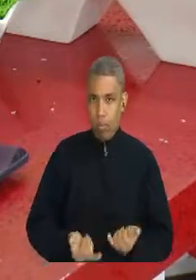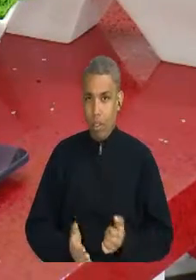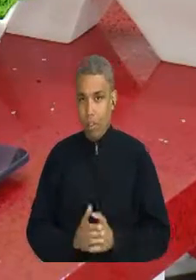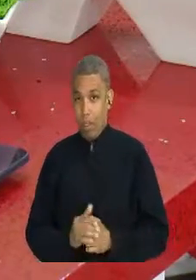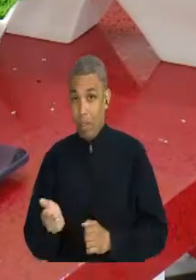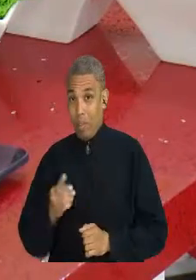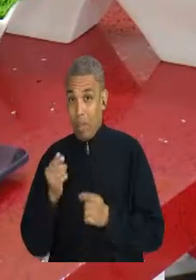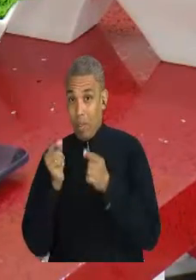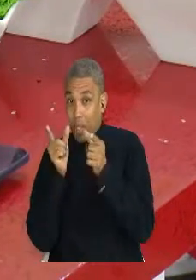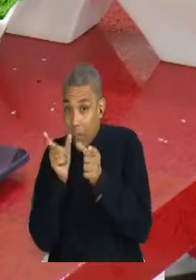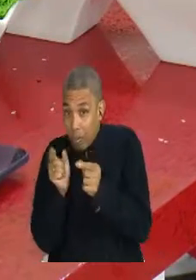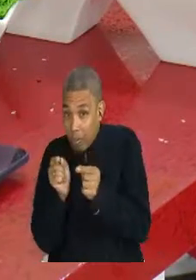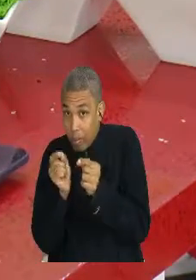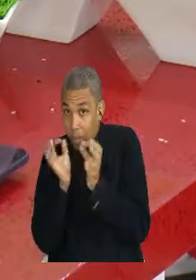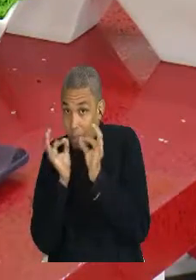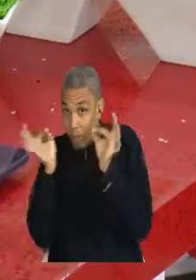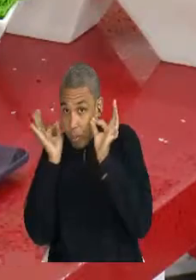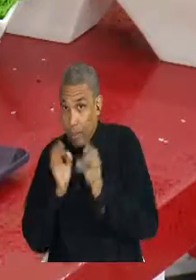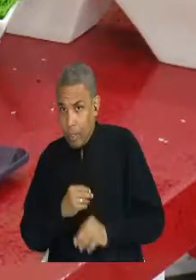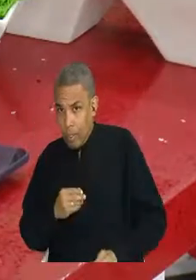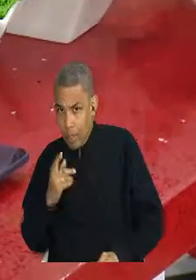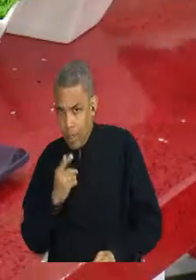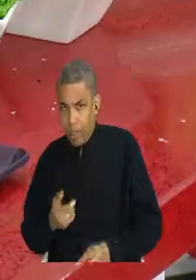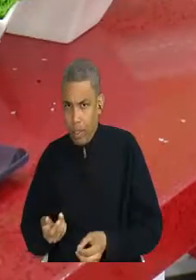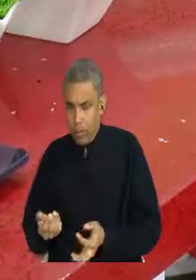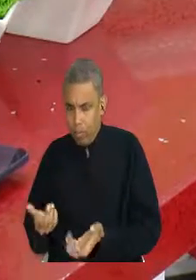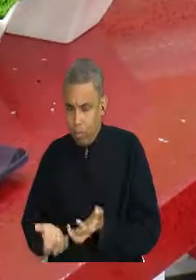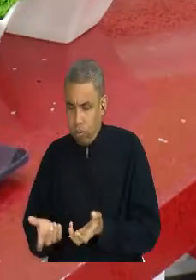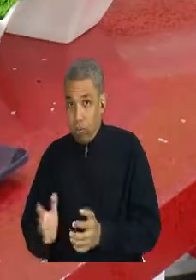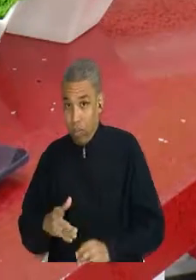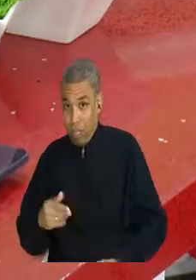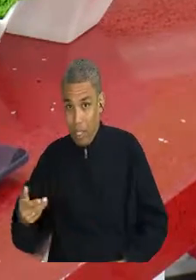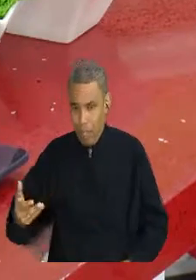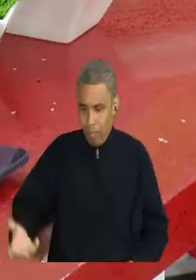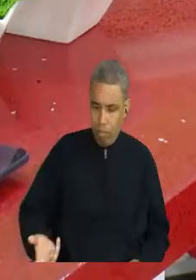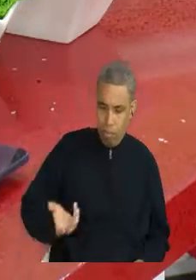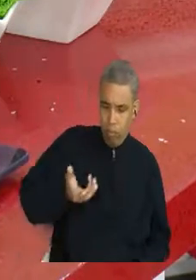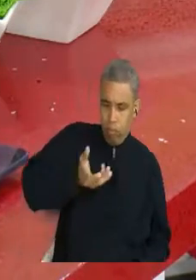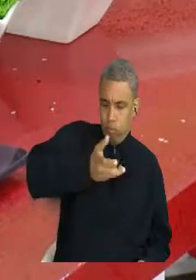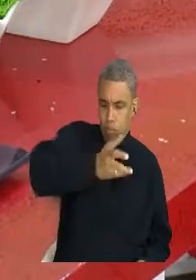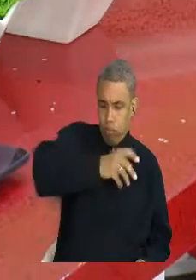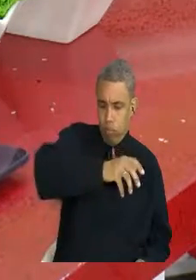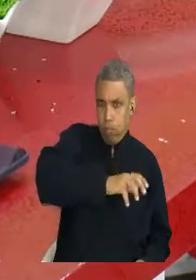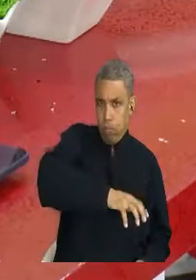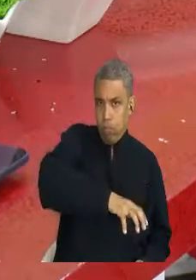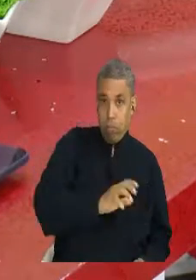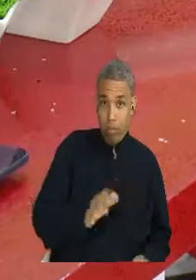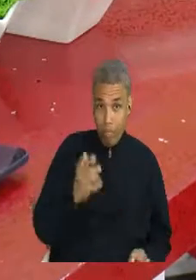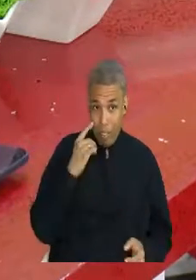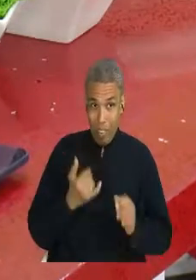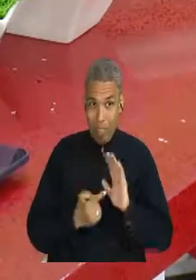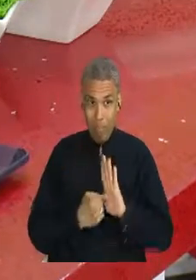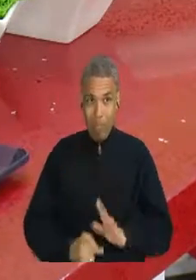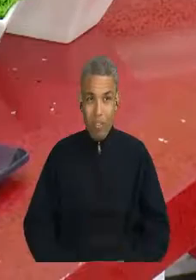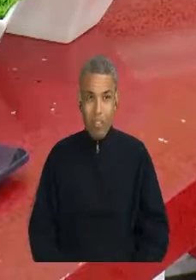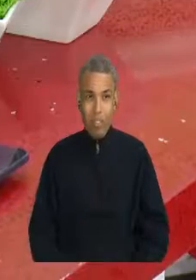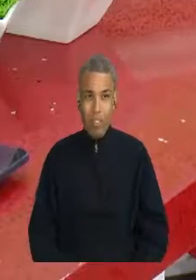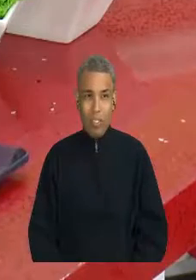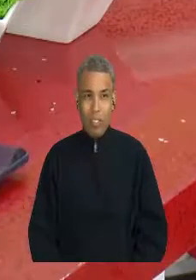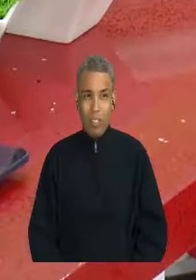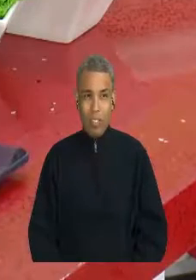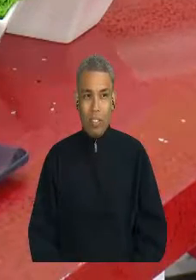ya pueden observar aquí en su punto de ebullición. Ya ahí está. Normalmente nuestra agua, cuando llega a temperatura de